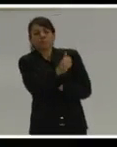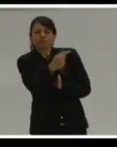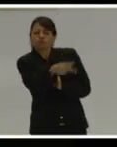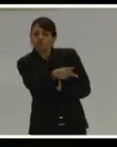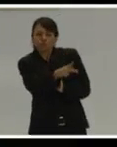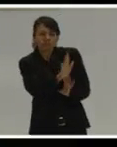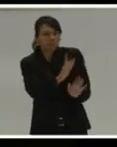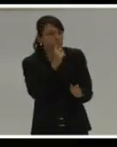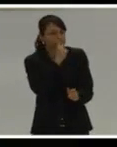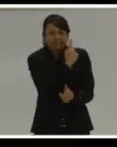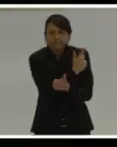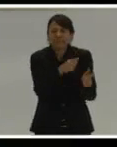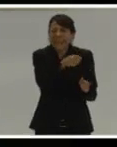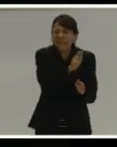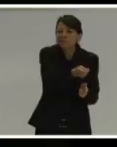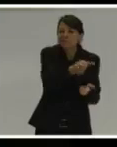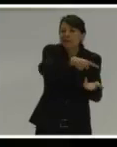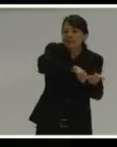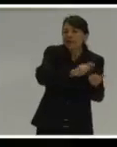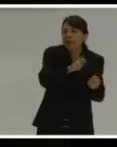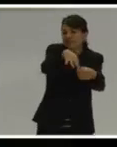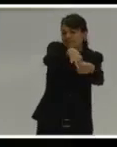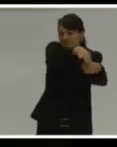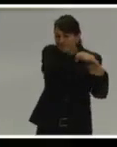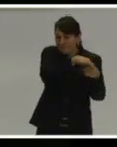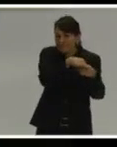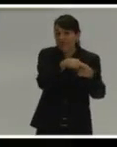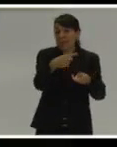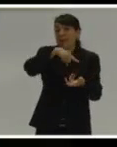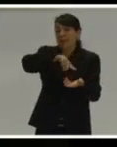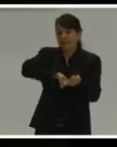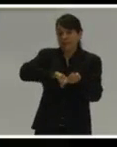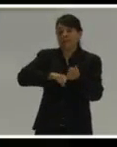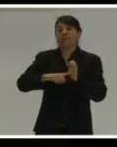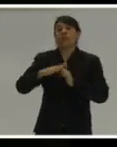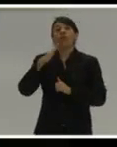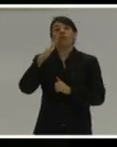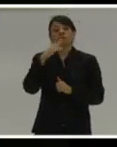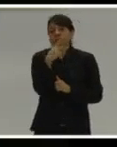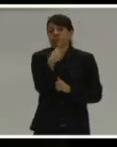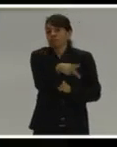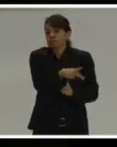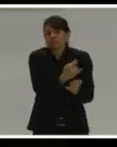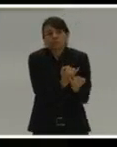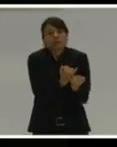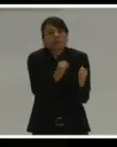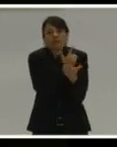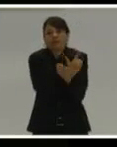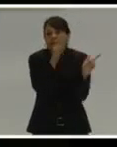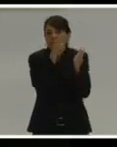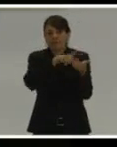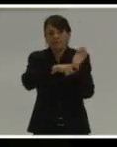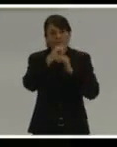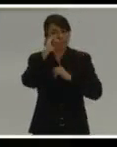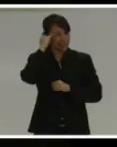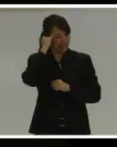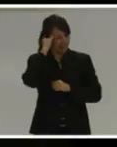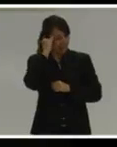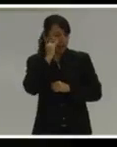sufragio, las autonomías indígenas, originario, se ve